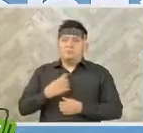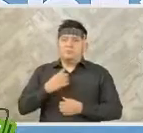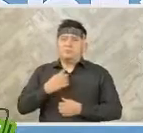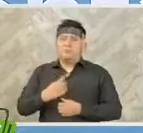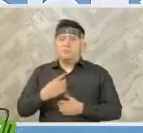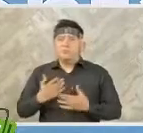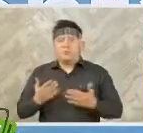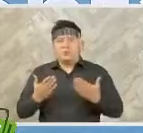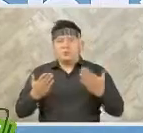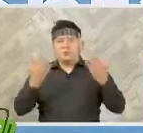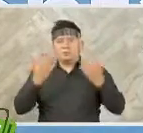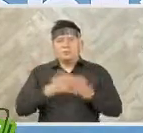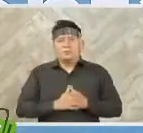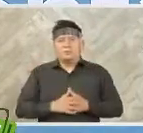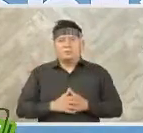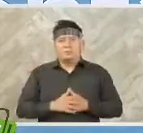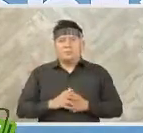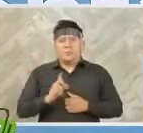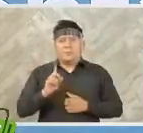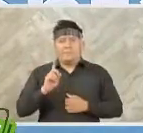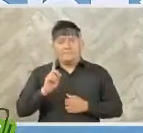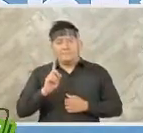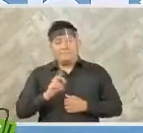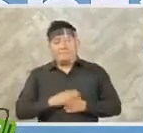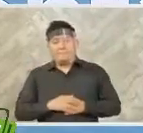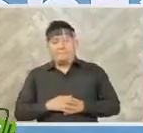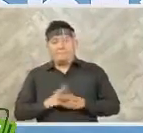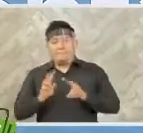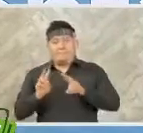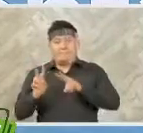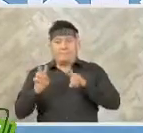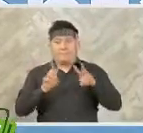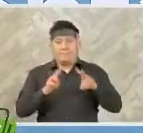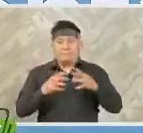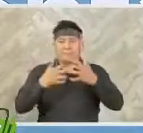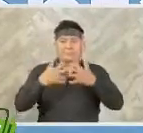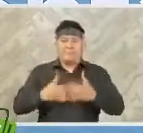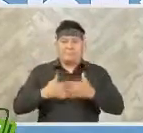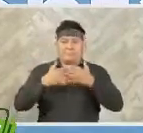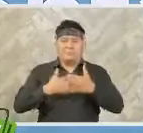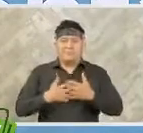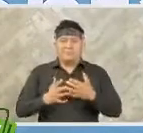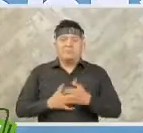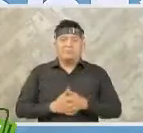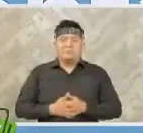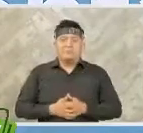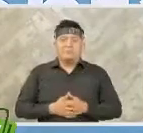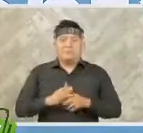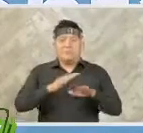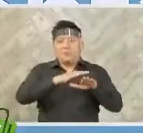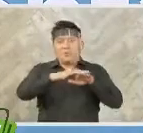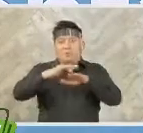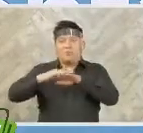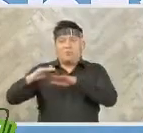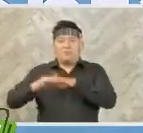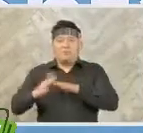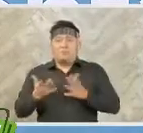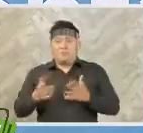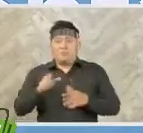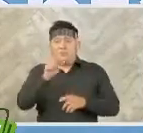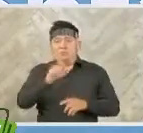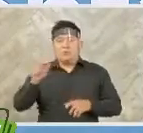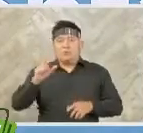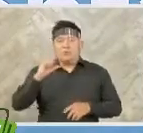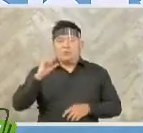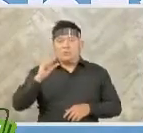beneficios en dos vías. Por un lado, lógicamente, la visibilización de esas empresas, pero por otro lado, invitar a los cucuteños a ver que